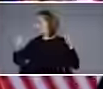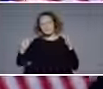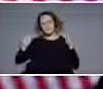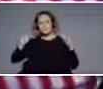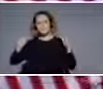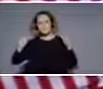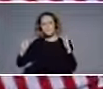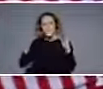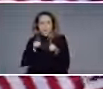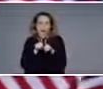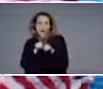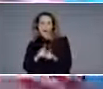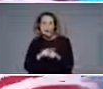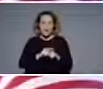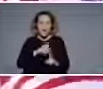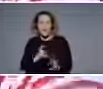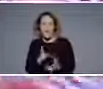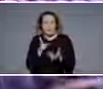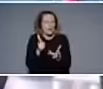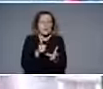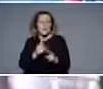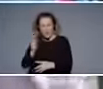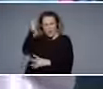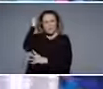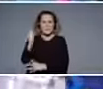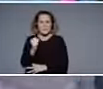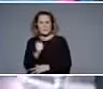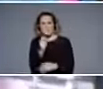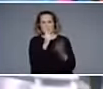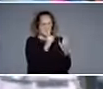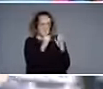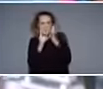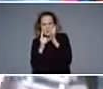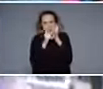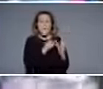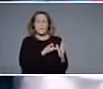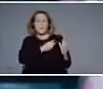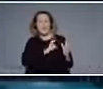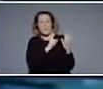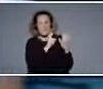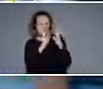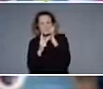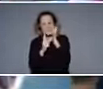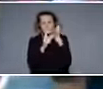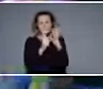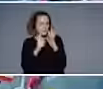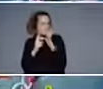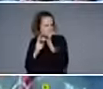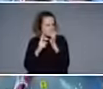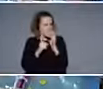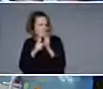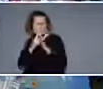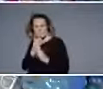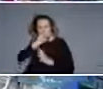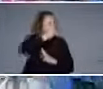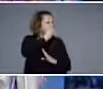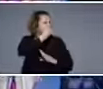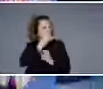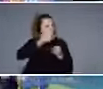un criminal, rodeado de policías, jamás su garganta